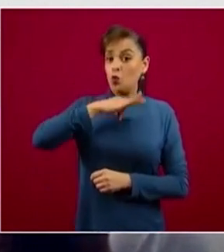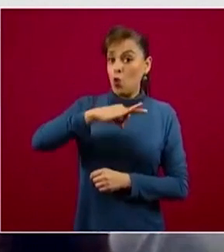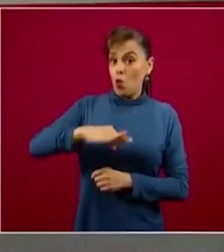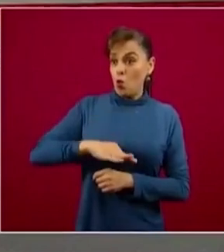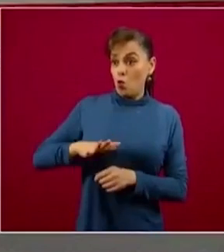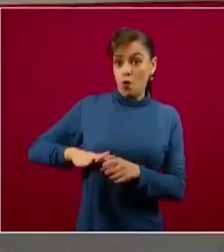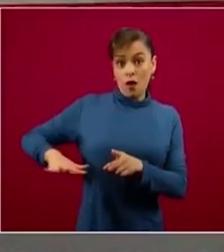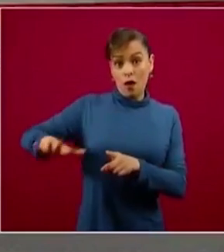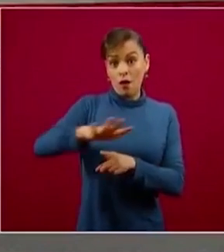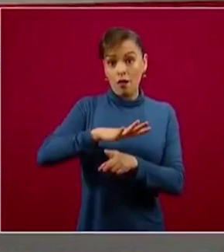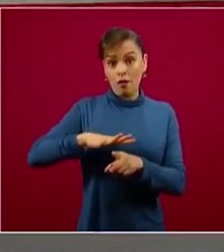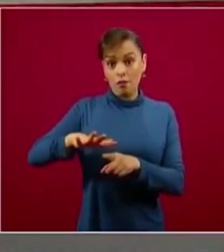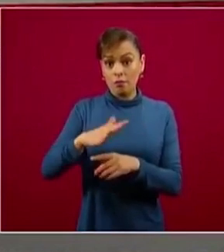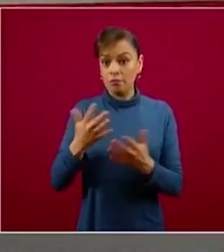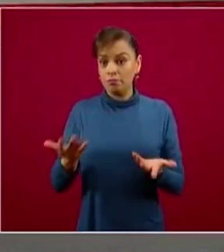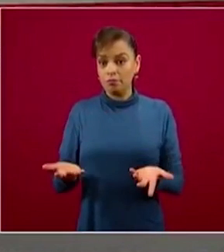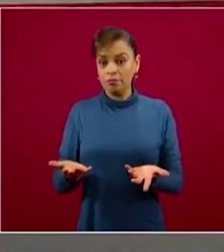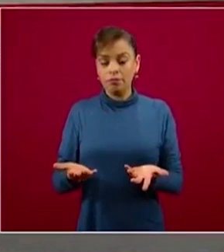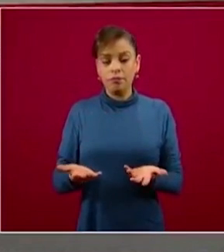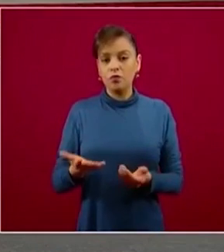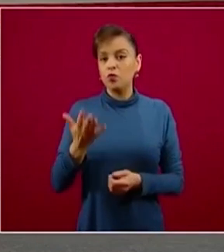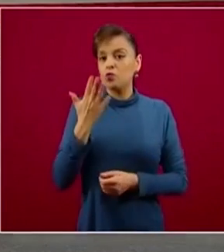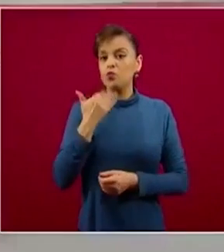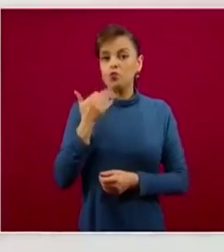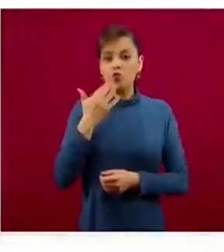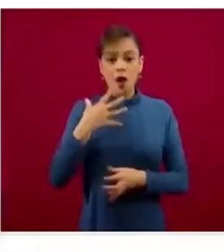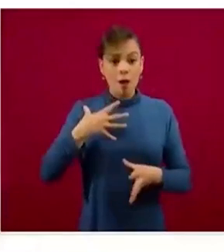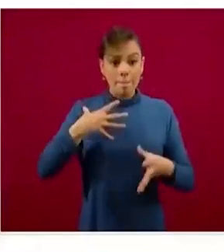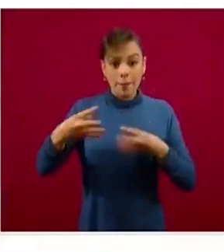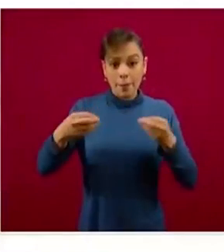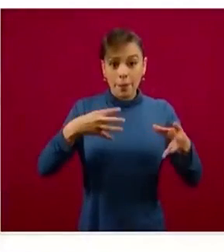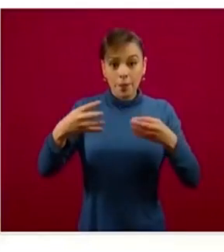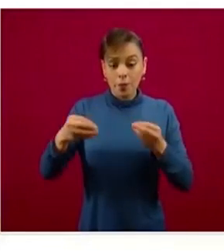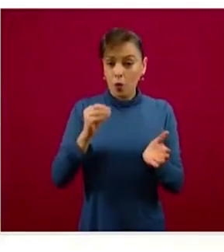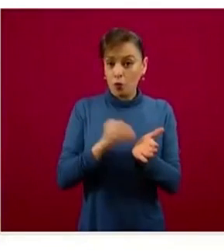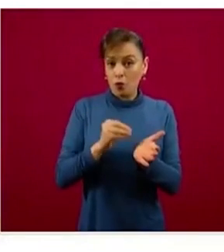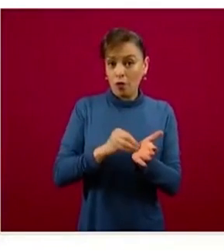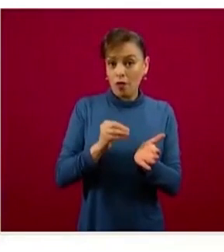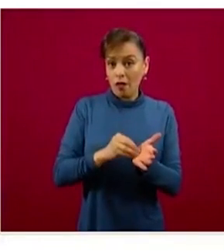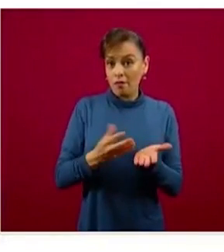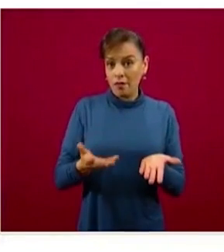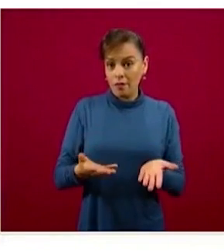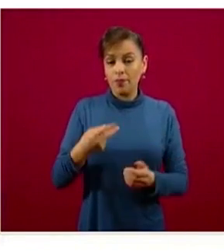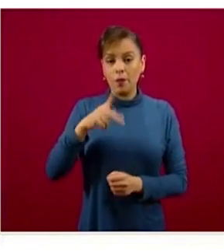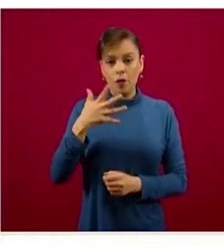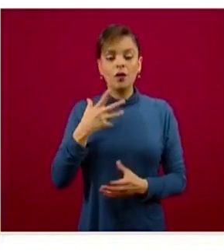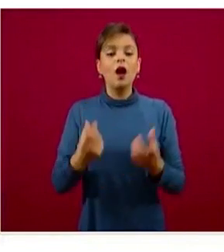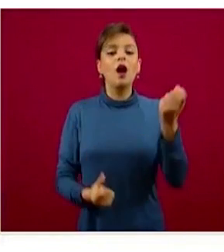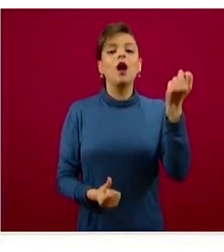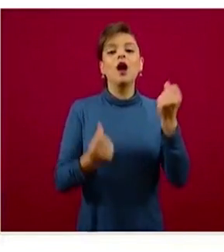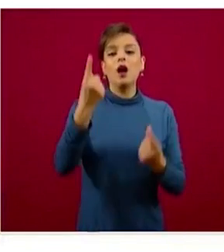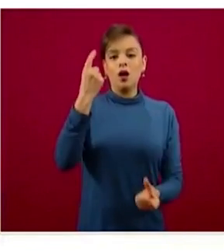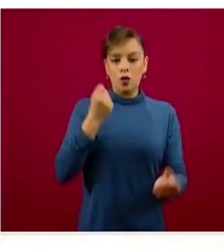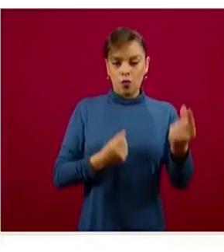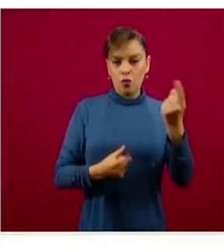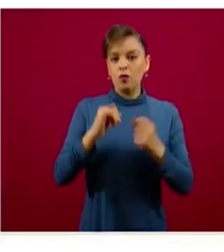por el momento no existe una epidemia francamente activa aunque han existido algunos casos esporádicos